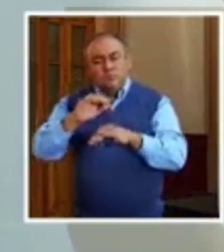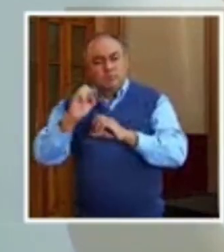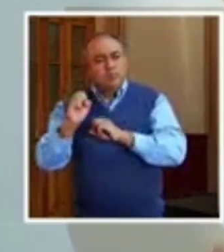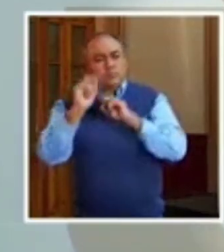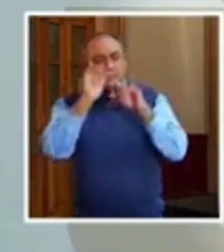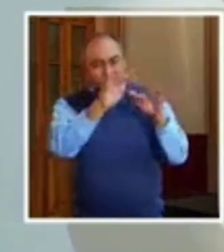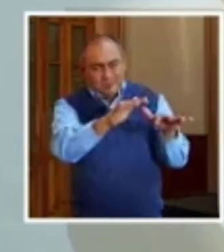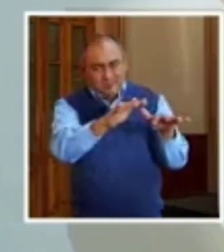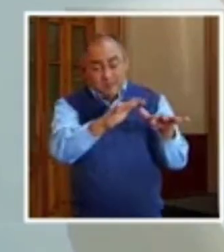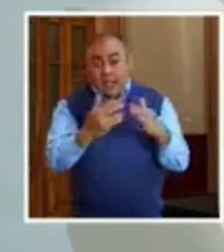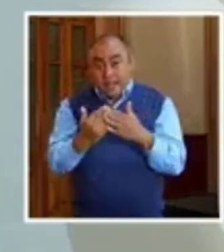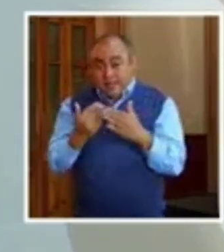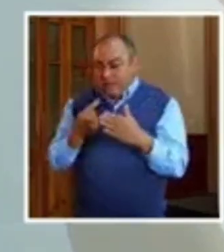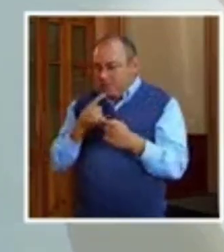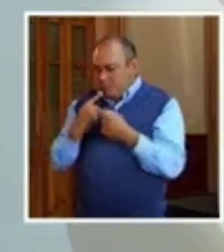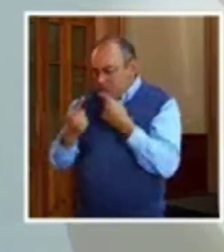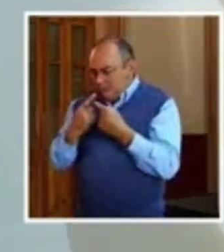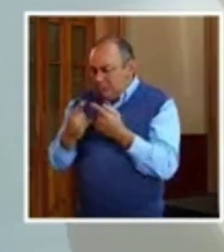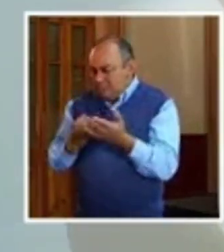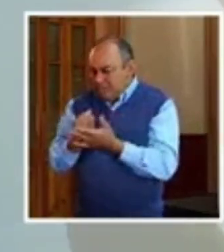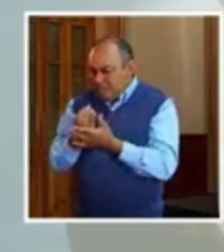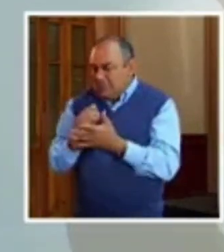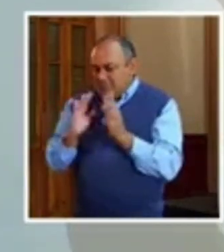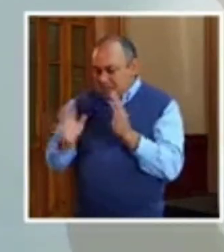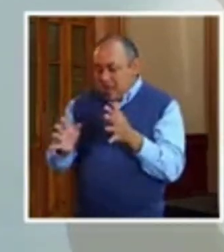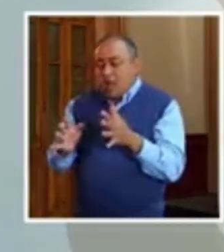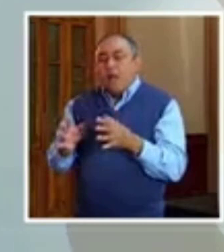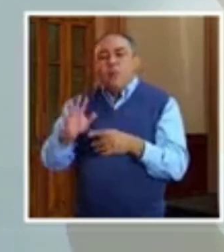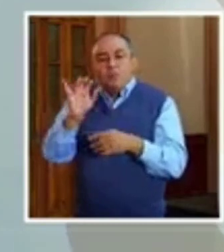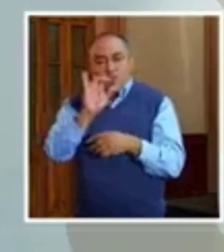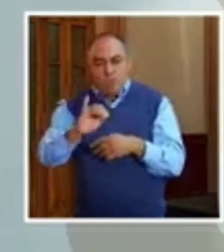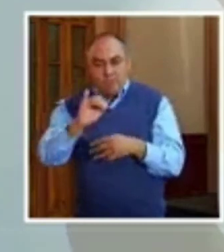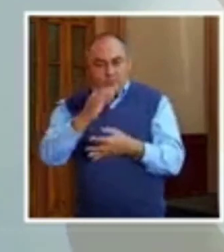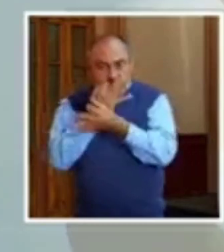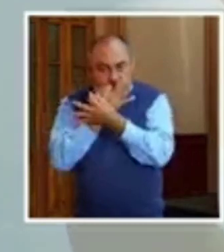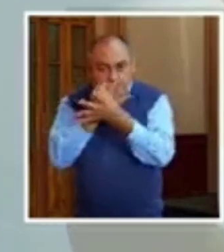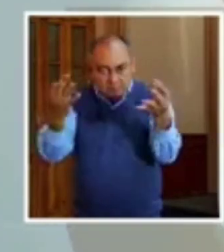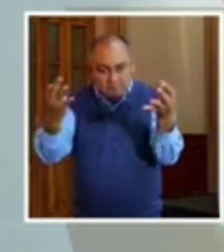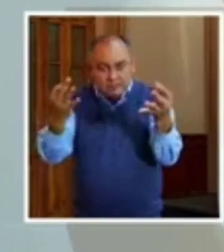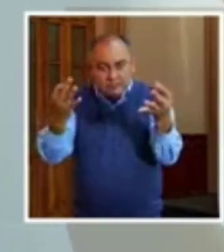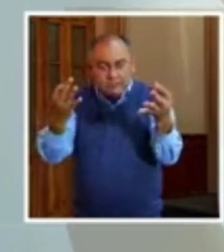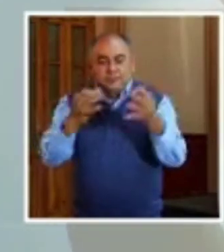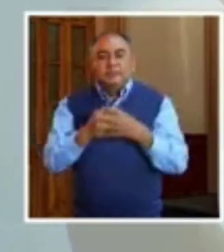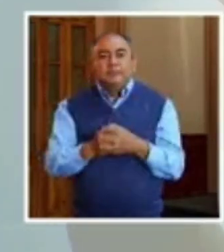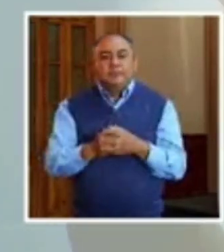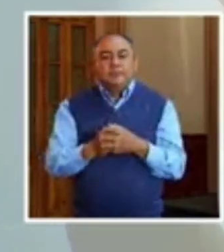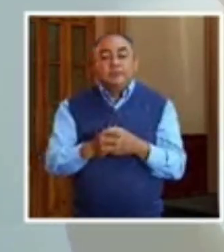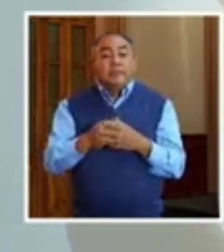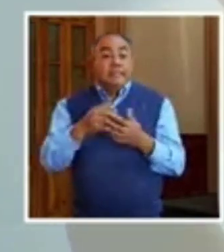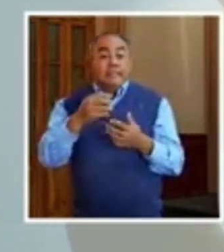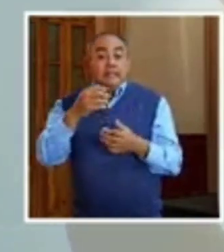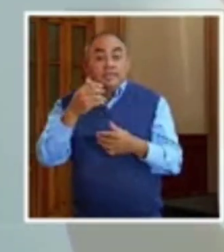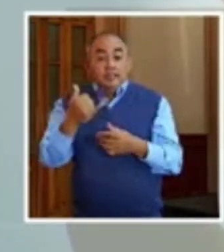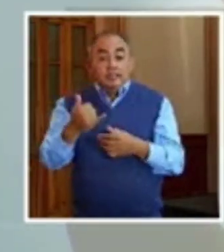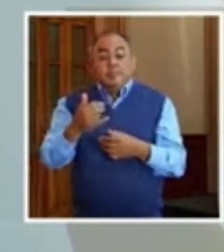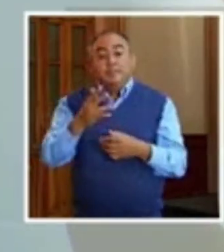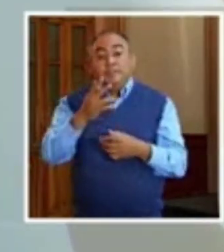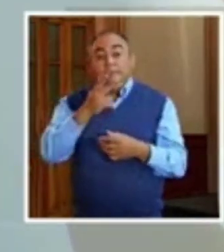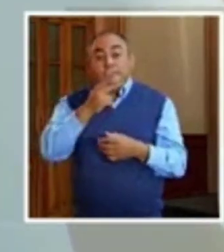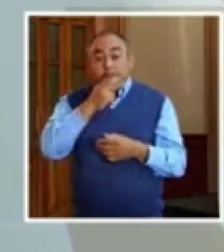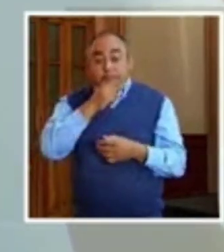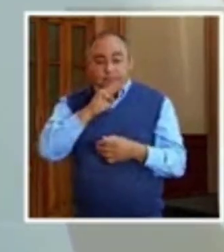muy probablemente con estos números, el jueves lo publicamos. Y padres de familia